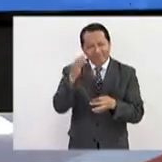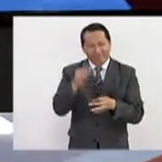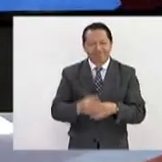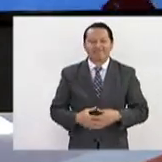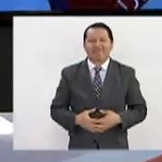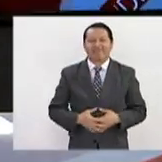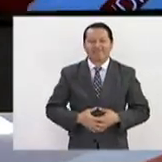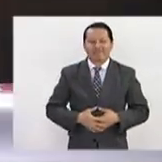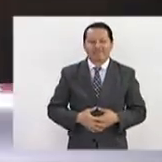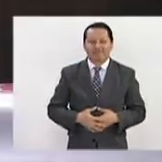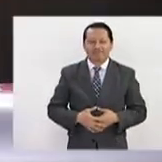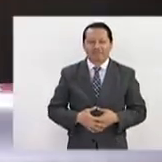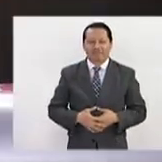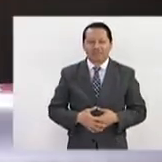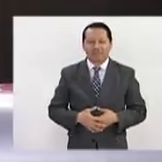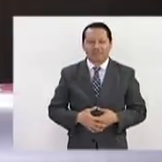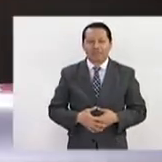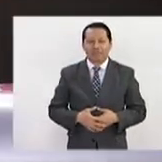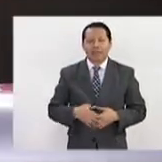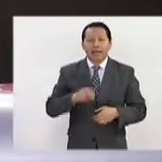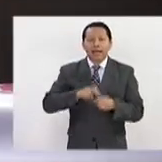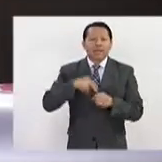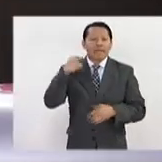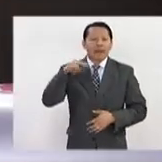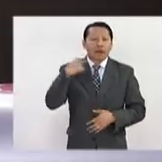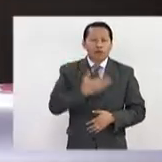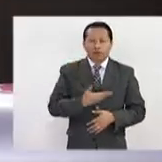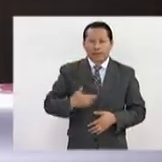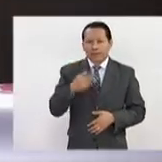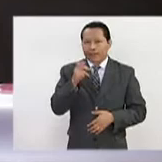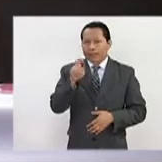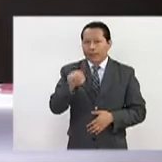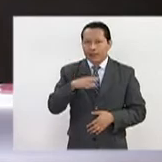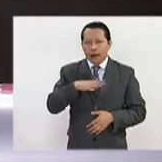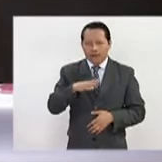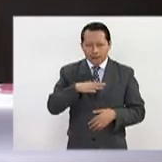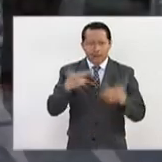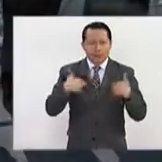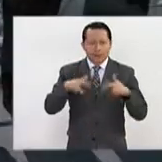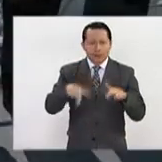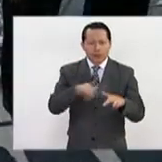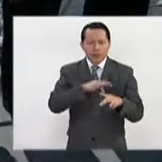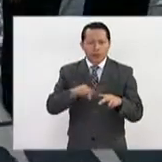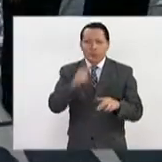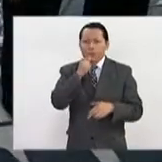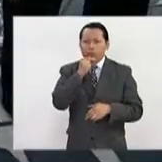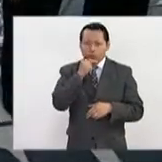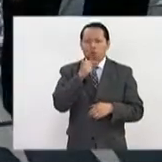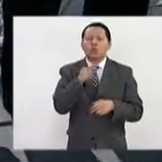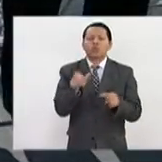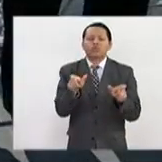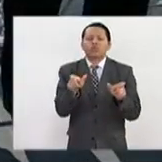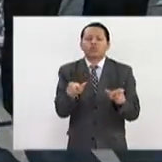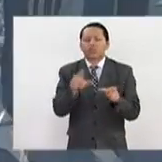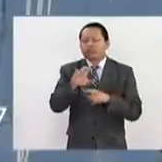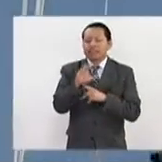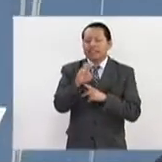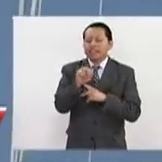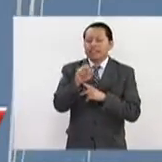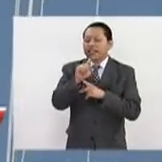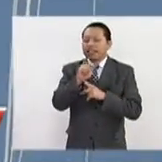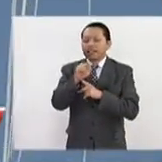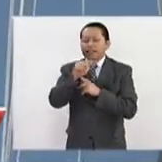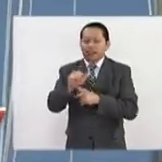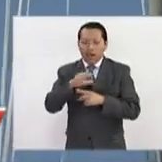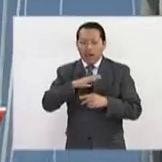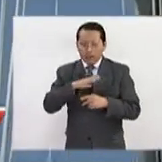noticia al día. En Veracruz, el presidente Enrique Peña Nieto abanderó la patrulla costera Chichen Itza y tomó protesta